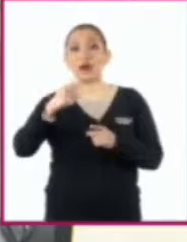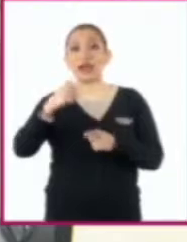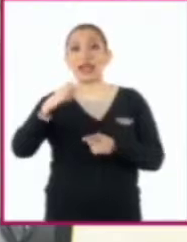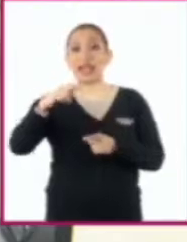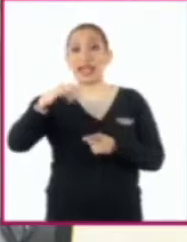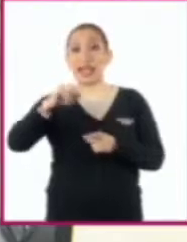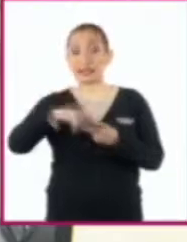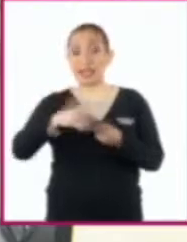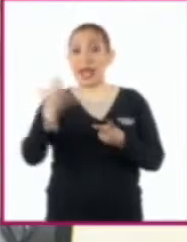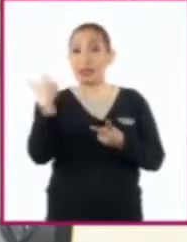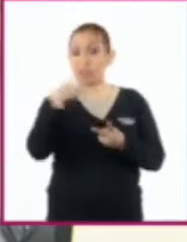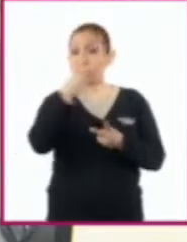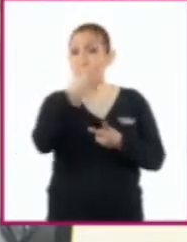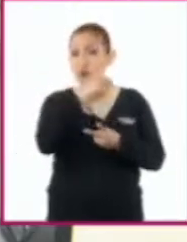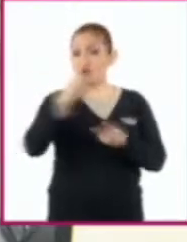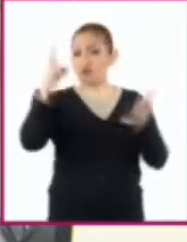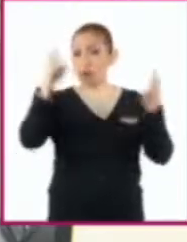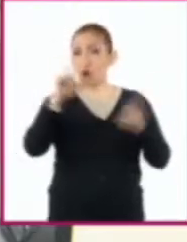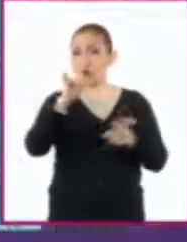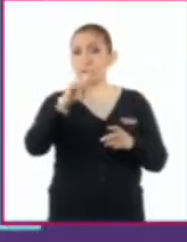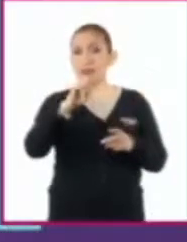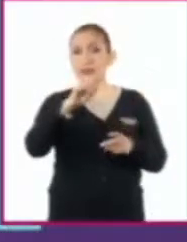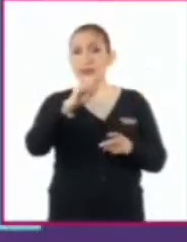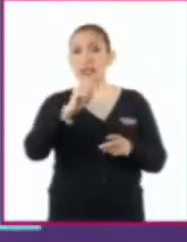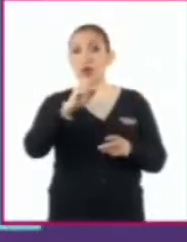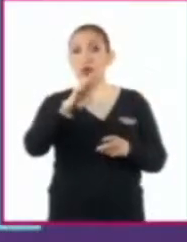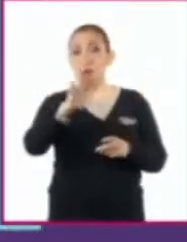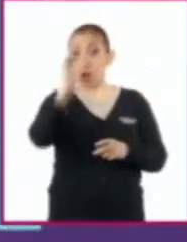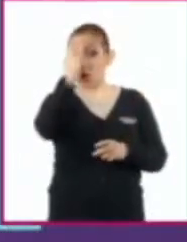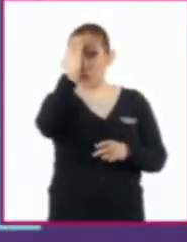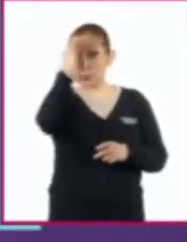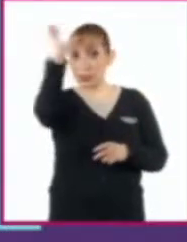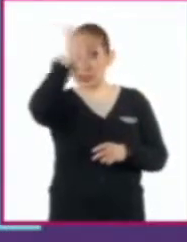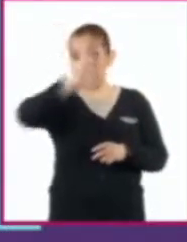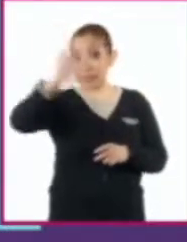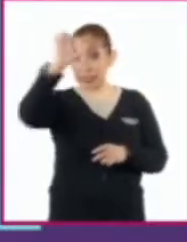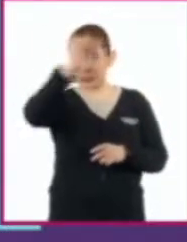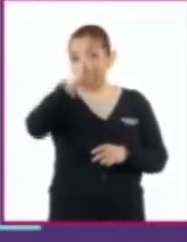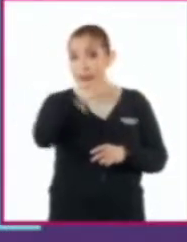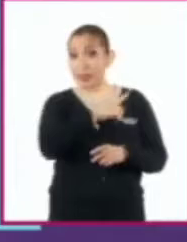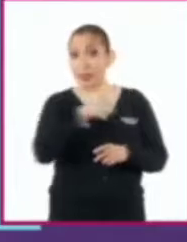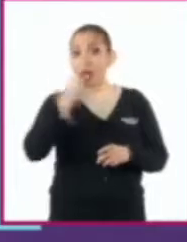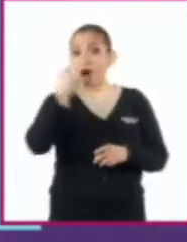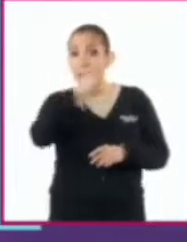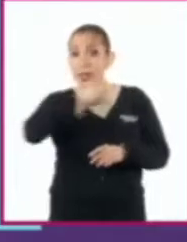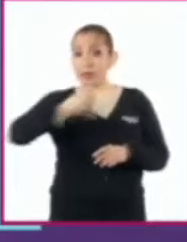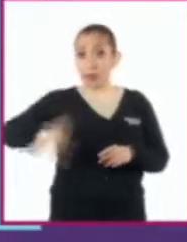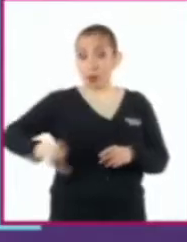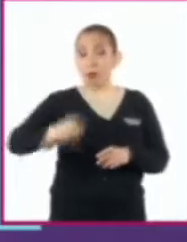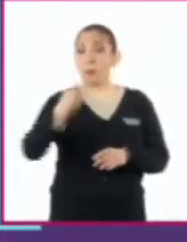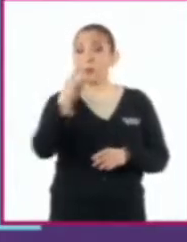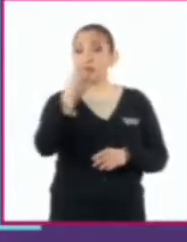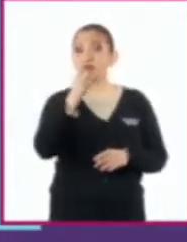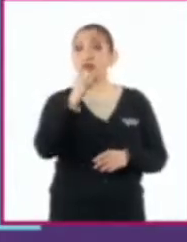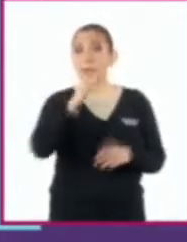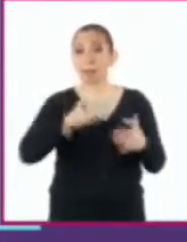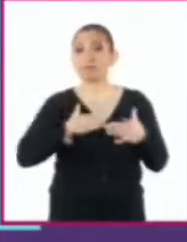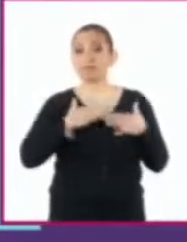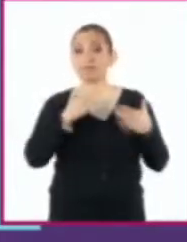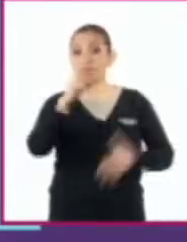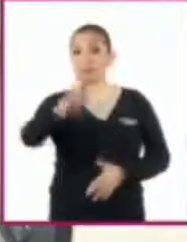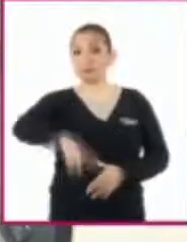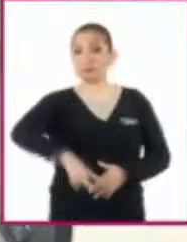continuar, expresaré una frase de Louis Pasteur. El conocimiento científico debe ser objetivo y, por tanto,